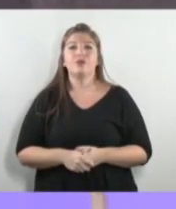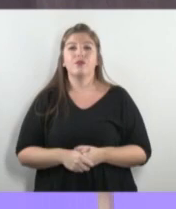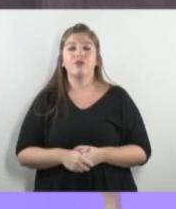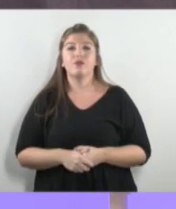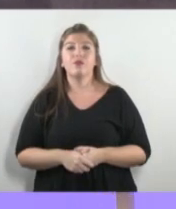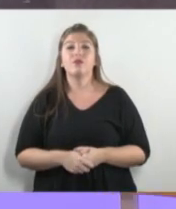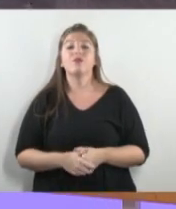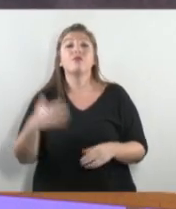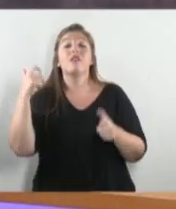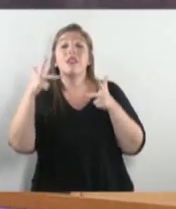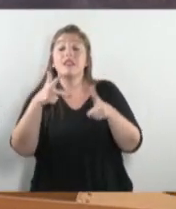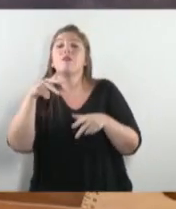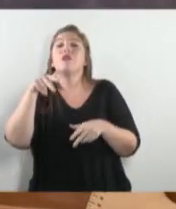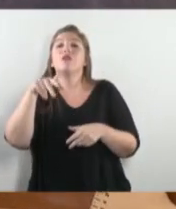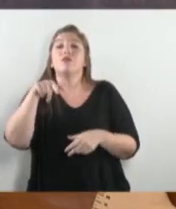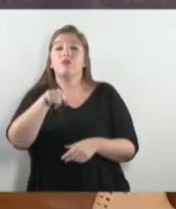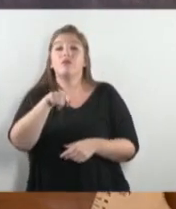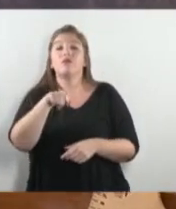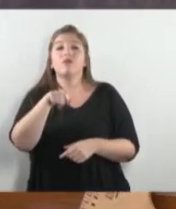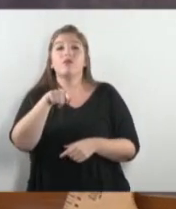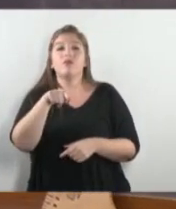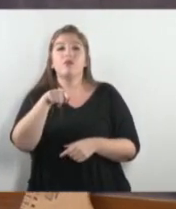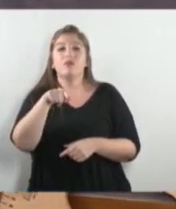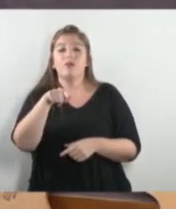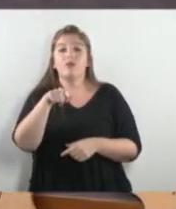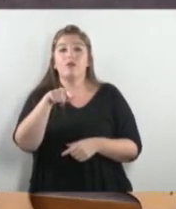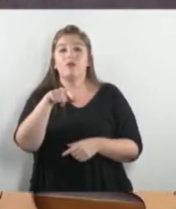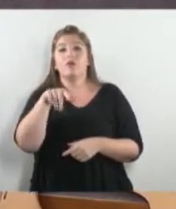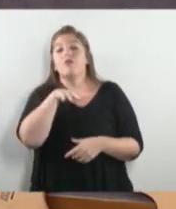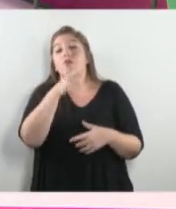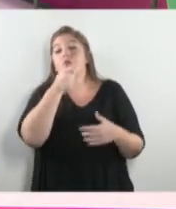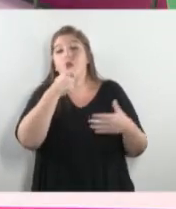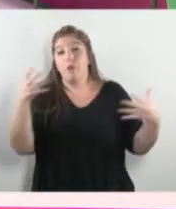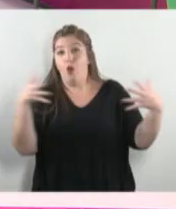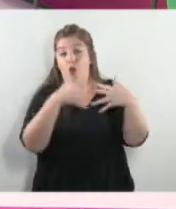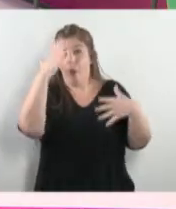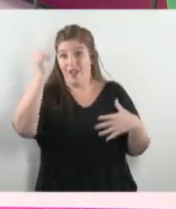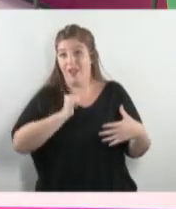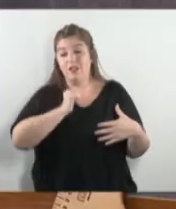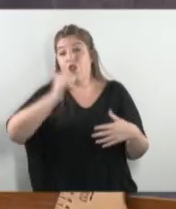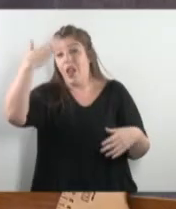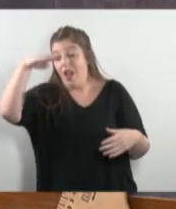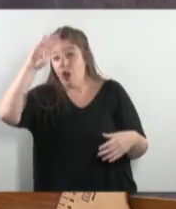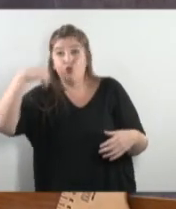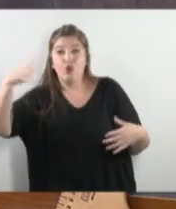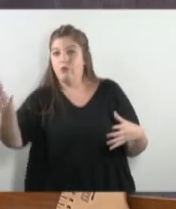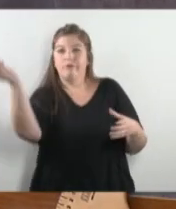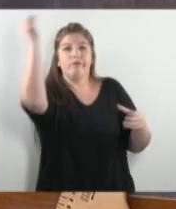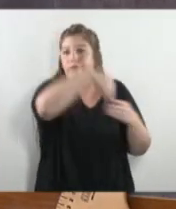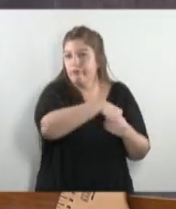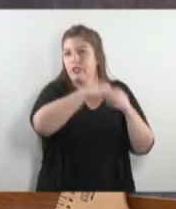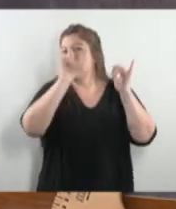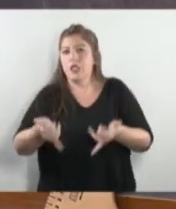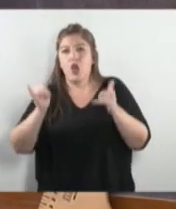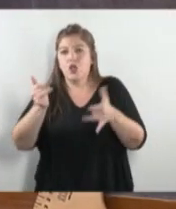Decíamos, ¿no?, que estos lugares donde el gaucho era colocado, por ejemplo, en los ejércitos, era colocado en un lugar